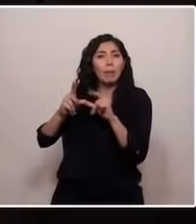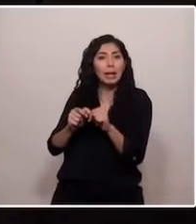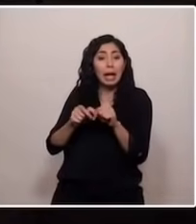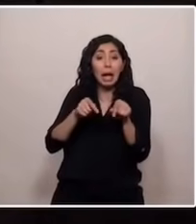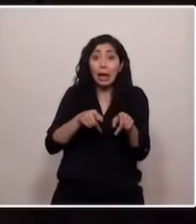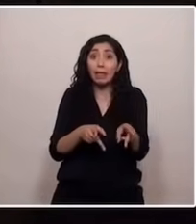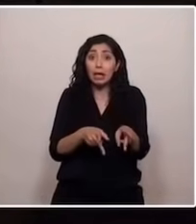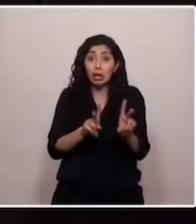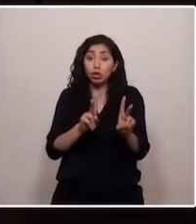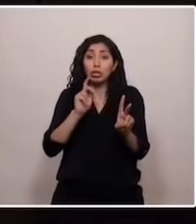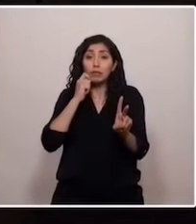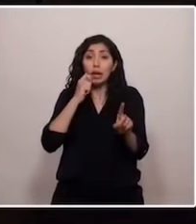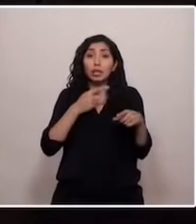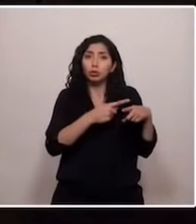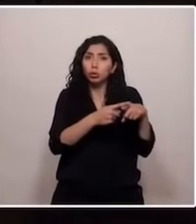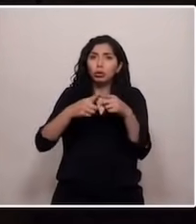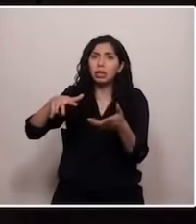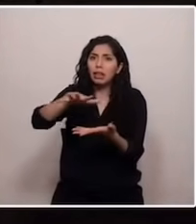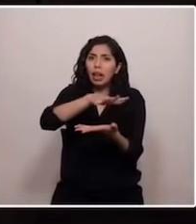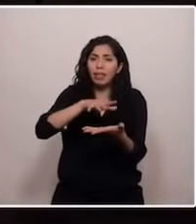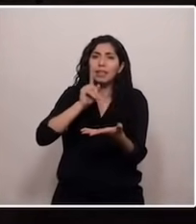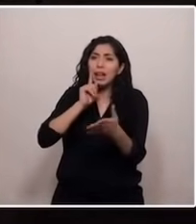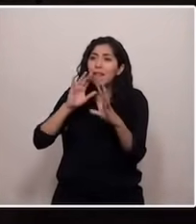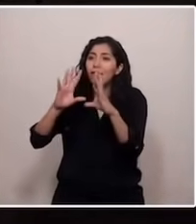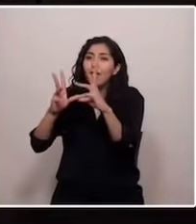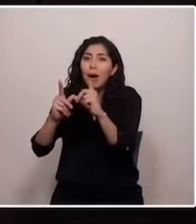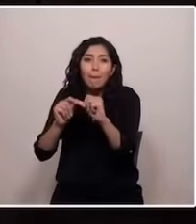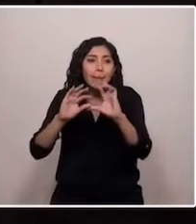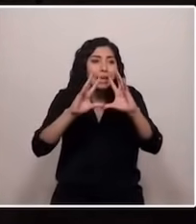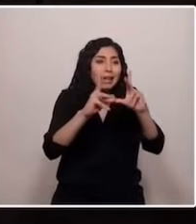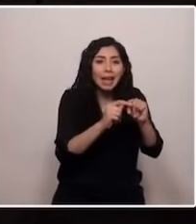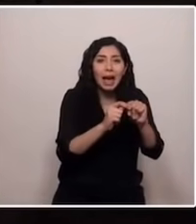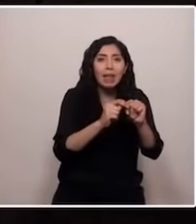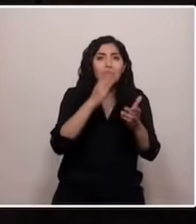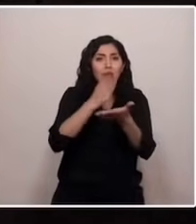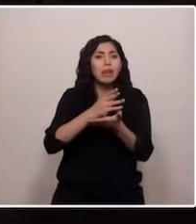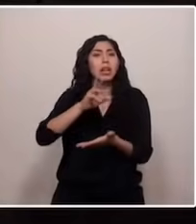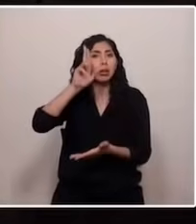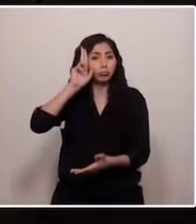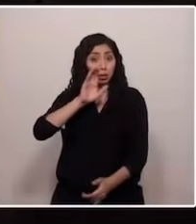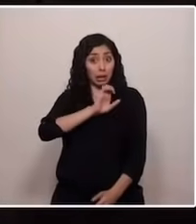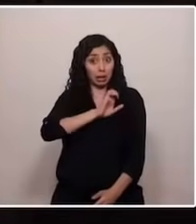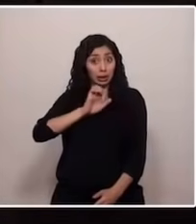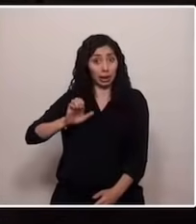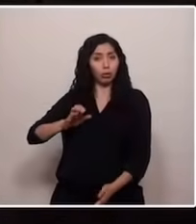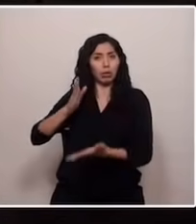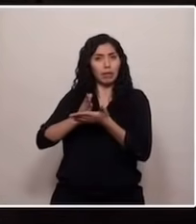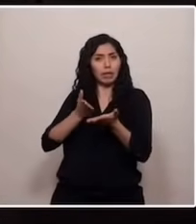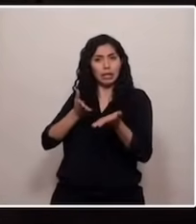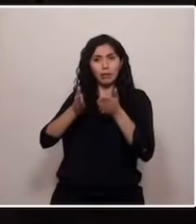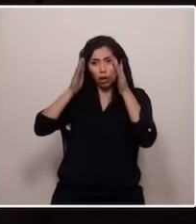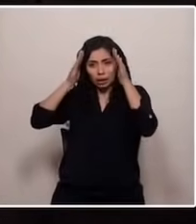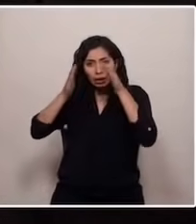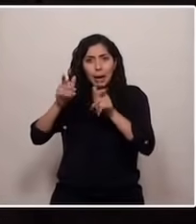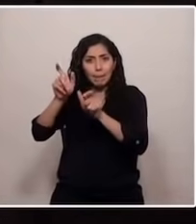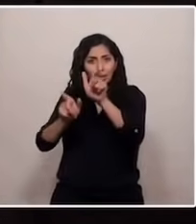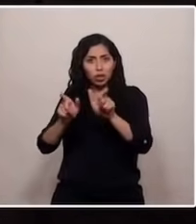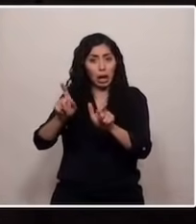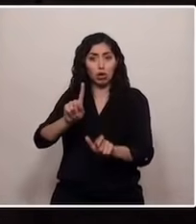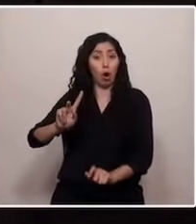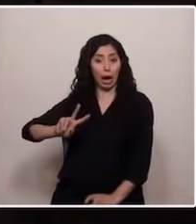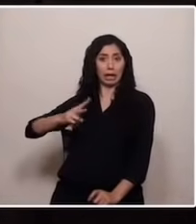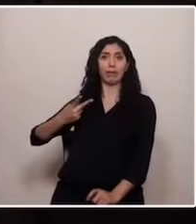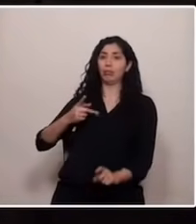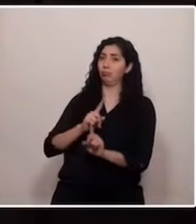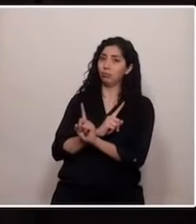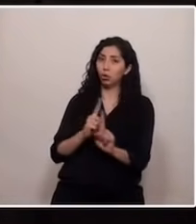que las sociedades se conforman de familias y debe ser un recordatorio permanente que el estado está al servicio de las personas y no al revés quién sabe